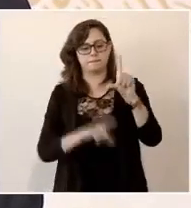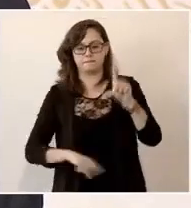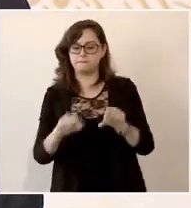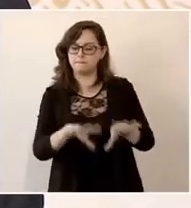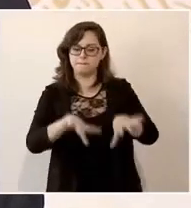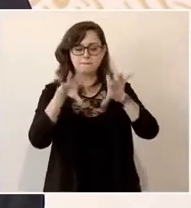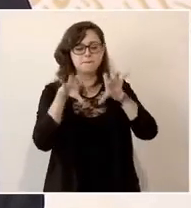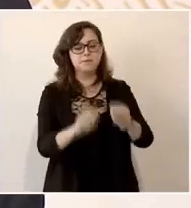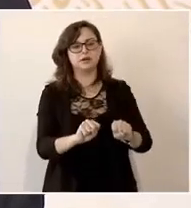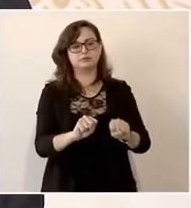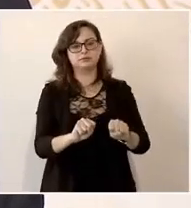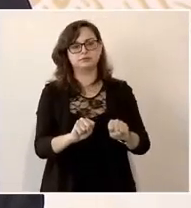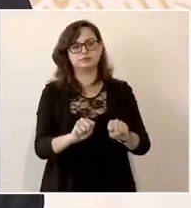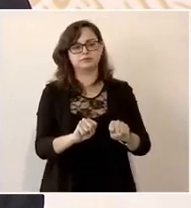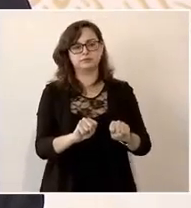En Colonia,